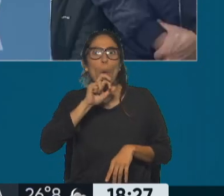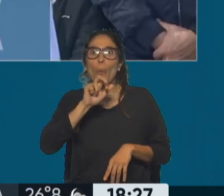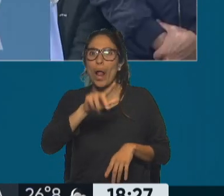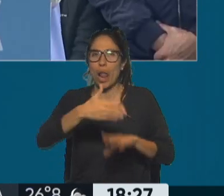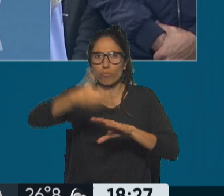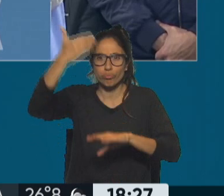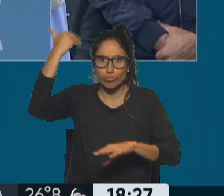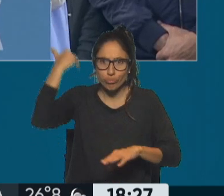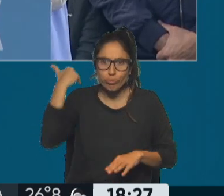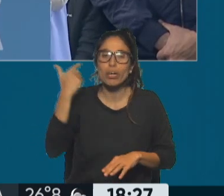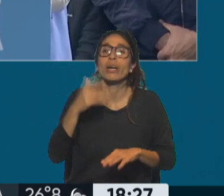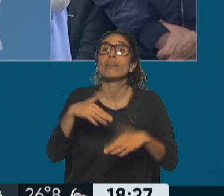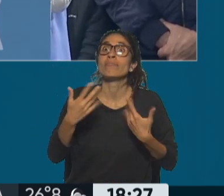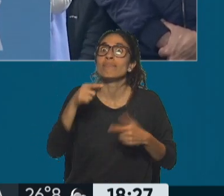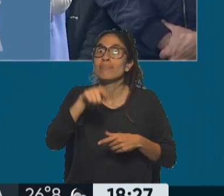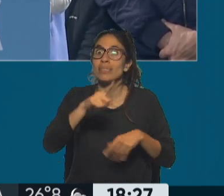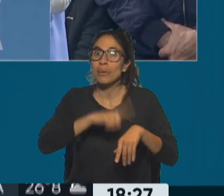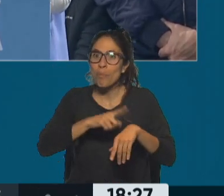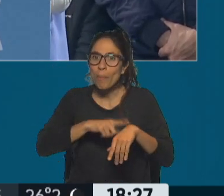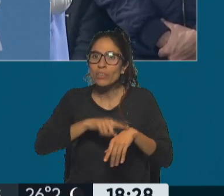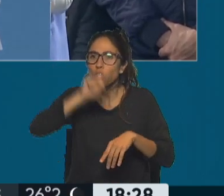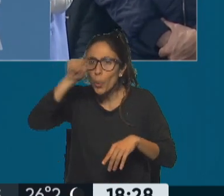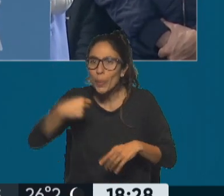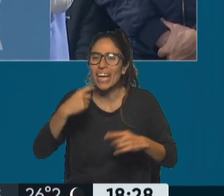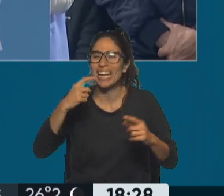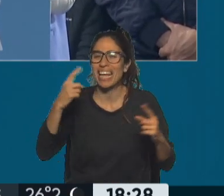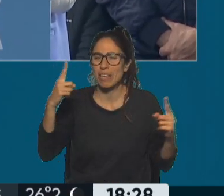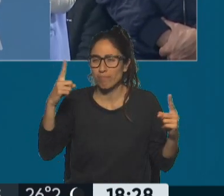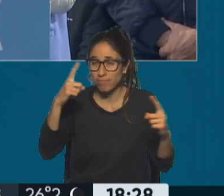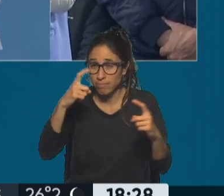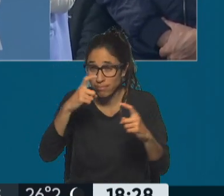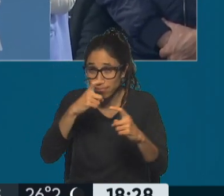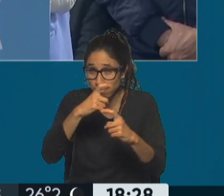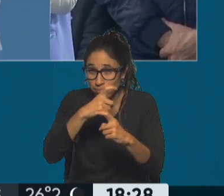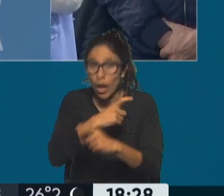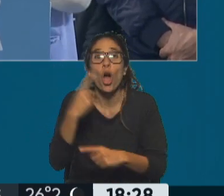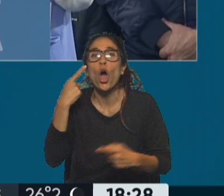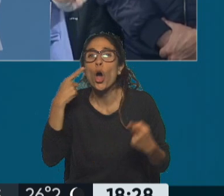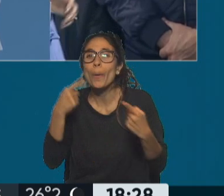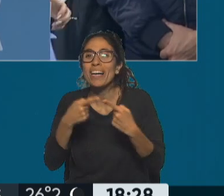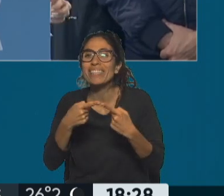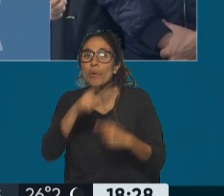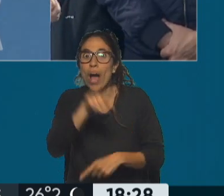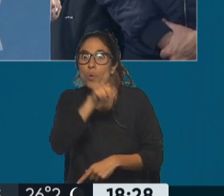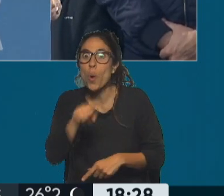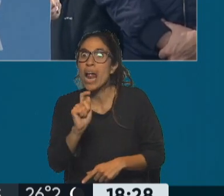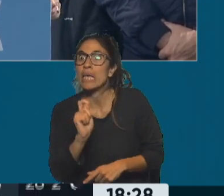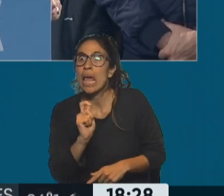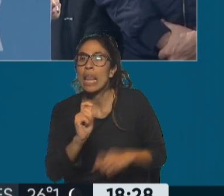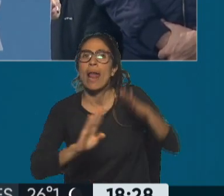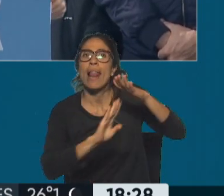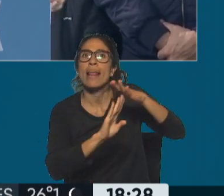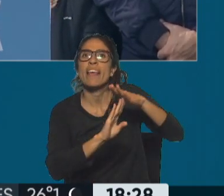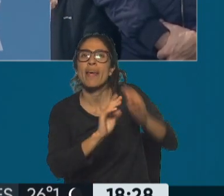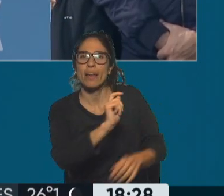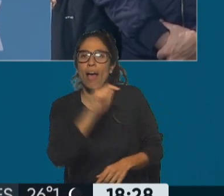Y lo primero, a la líder más importante del país, lo primero, fundamental, proscribirla, sacarla del medio, a